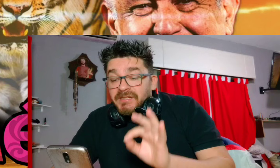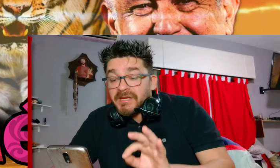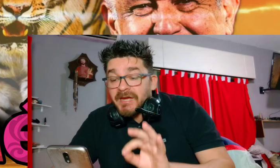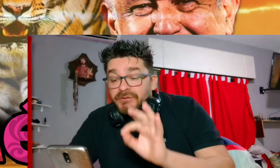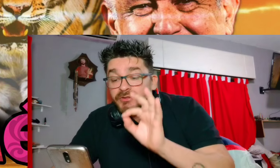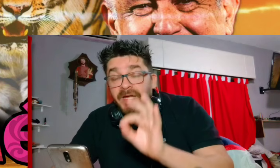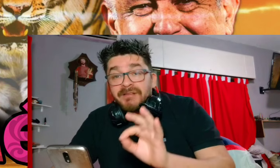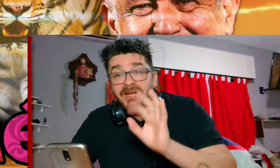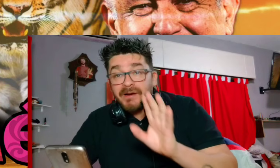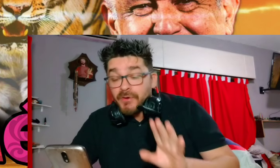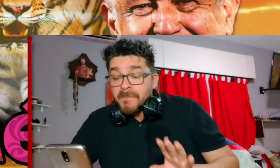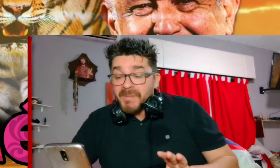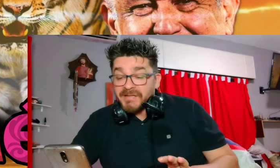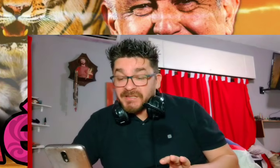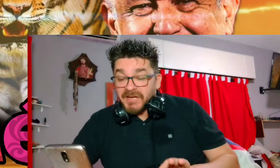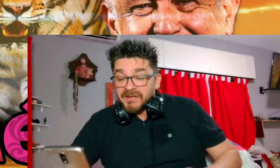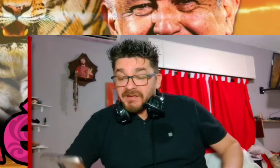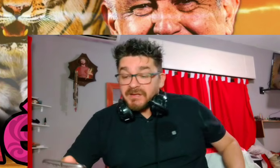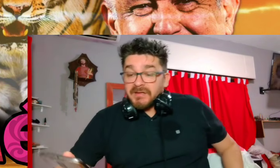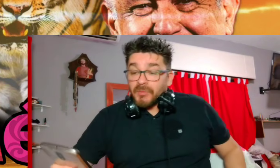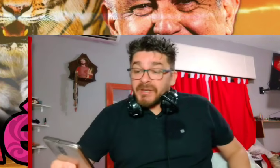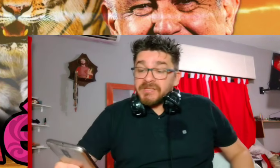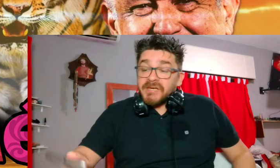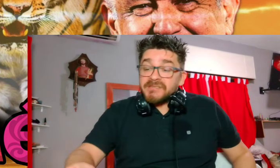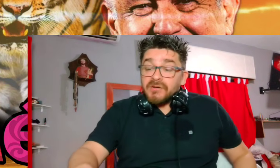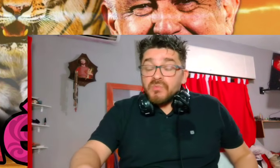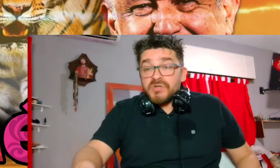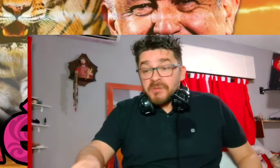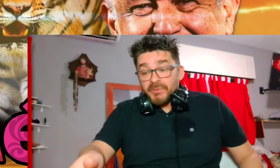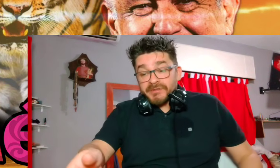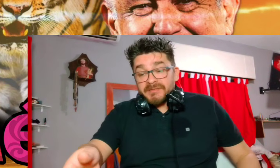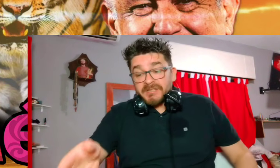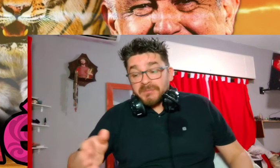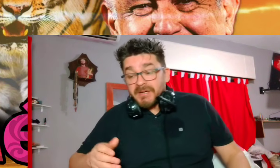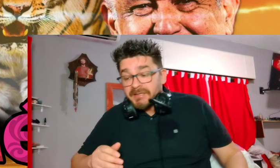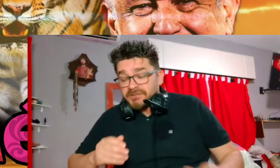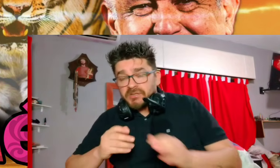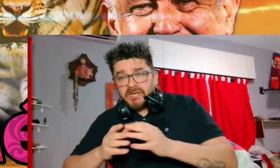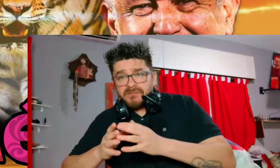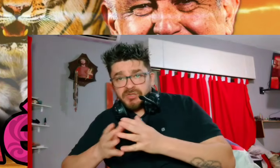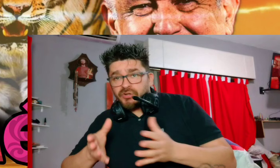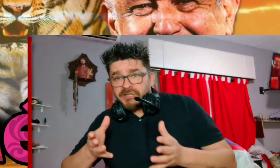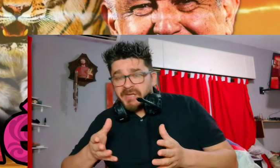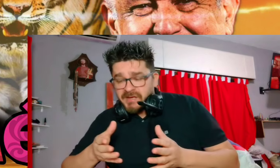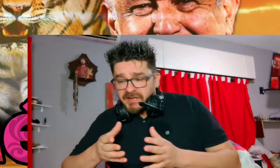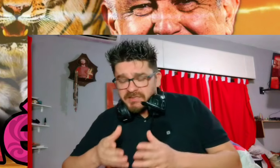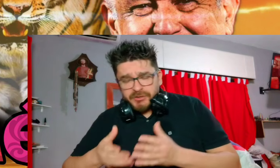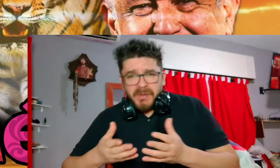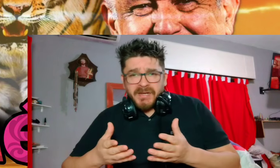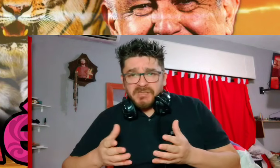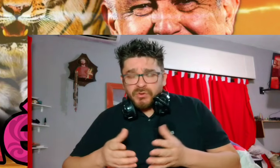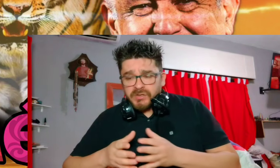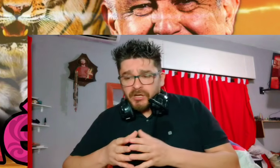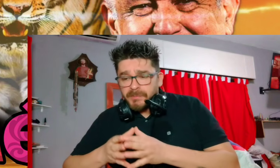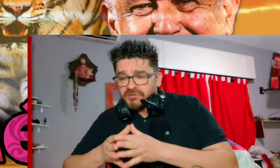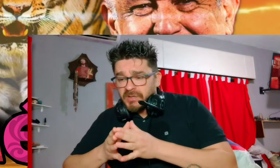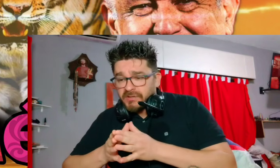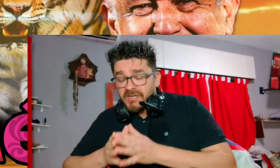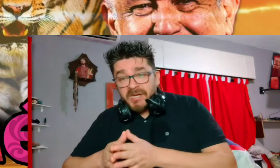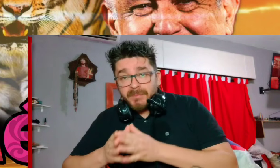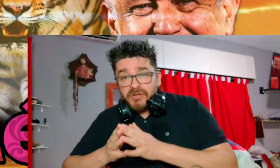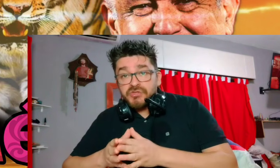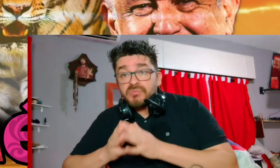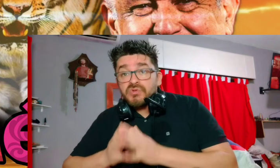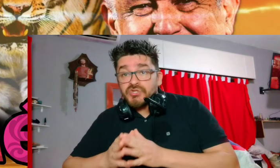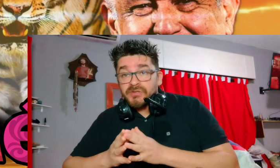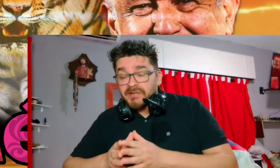ofreciera adquirir el total de la compañía. Como les dije, es algo muy importante el tema del litio, que Dios quiera y estoy más que seguro que López